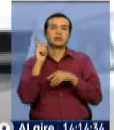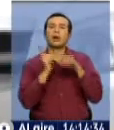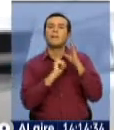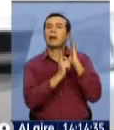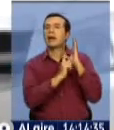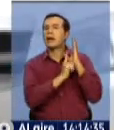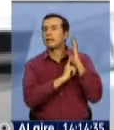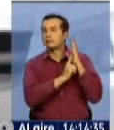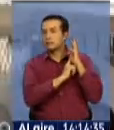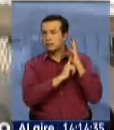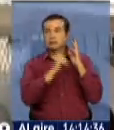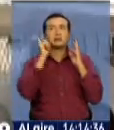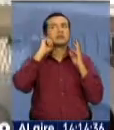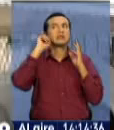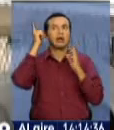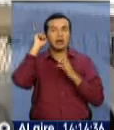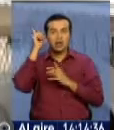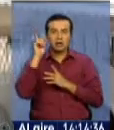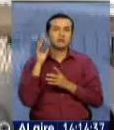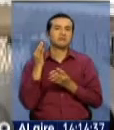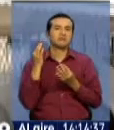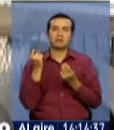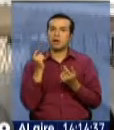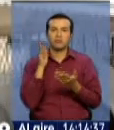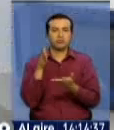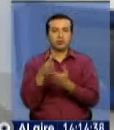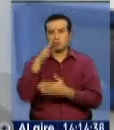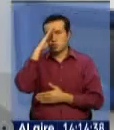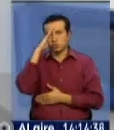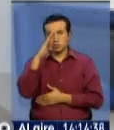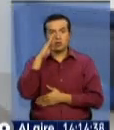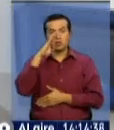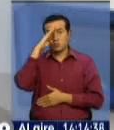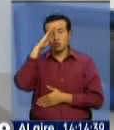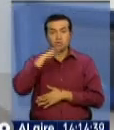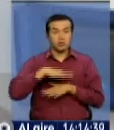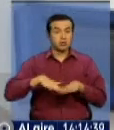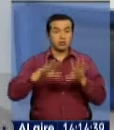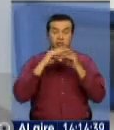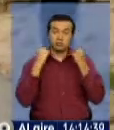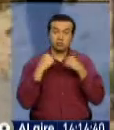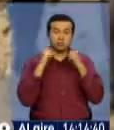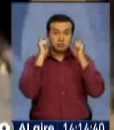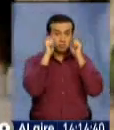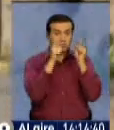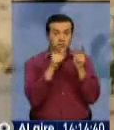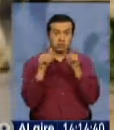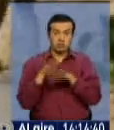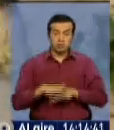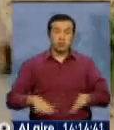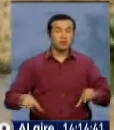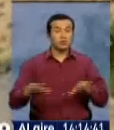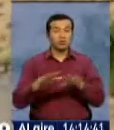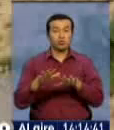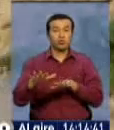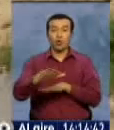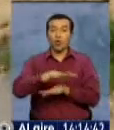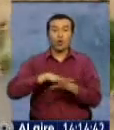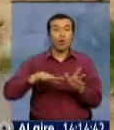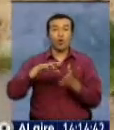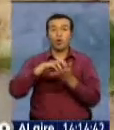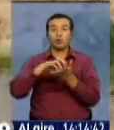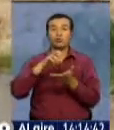a su vez reactiva. De su lado, la Policía Nacional intensifica los operativos de vigilancia en la parroquia y en todo el Cantón